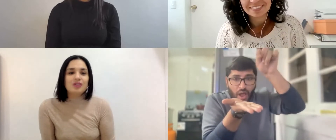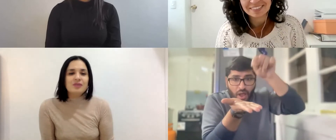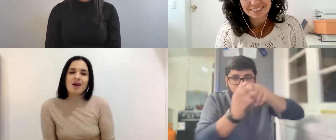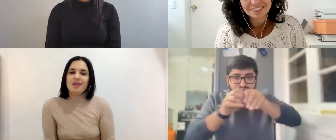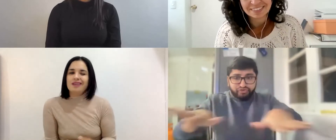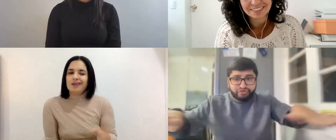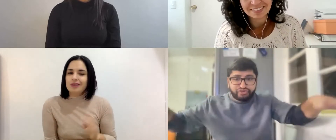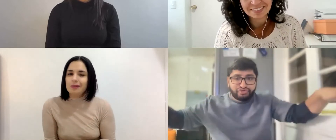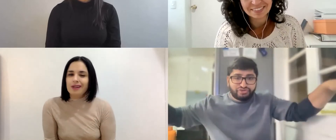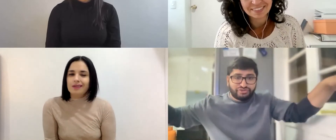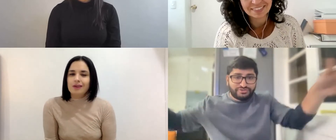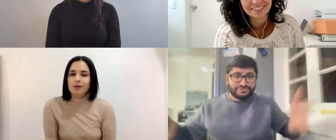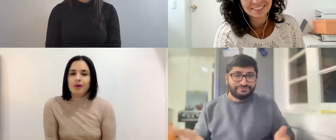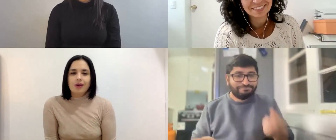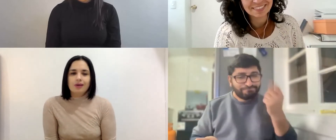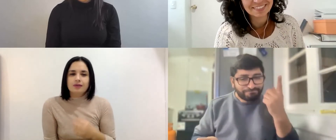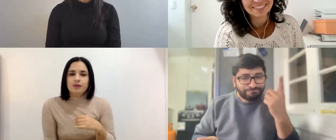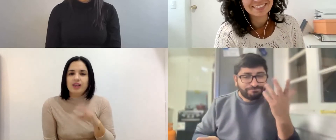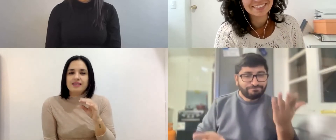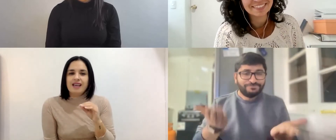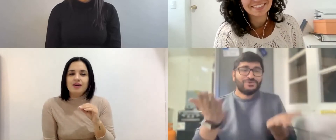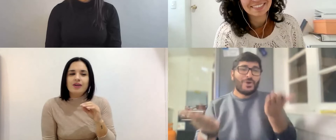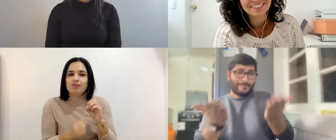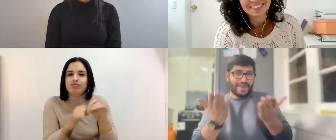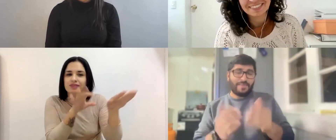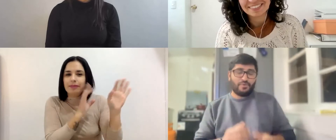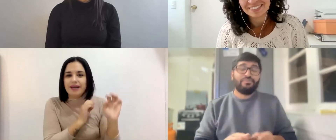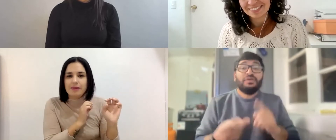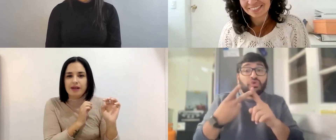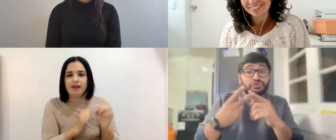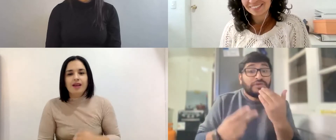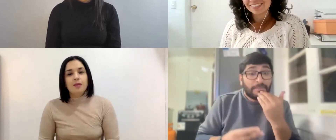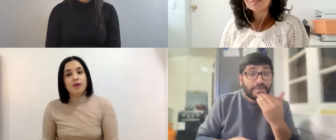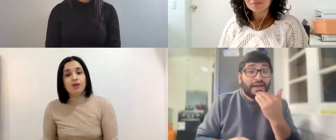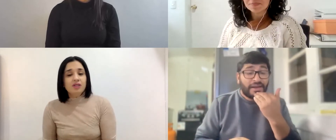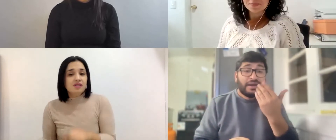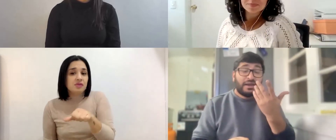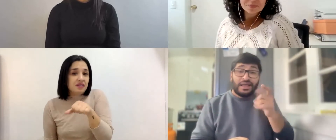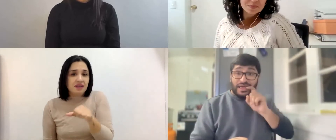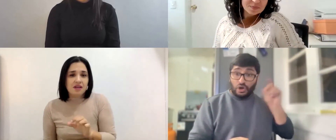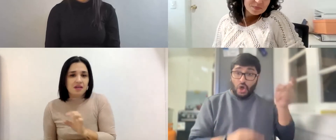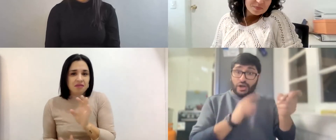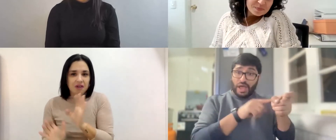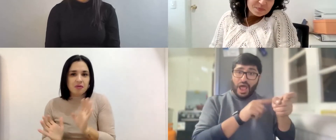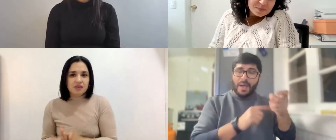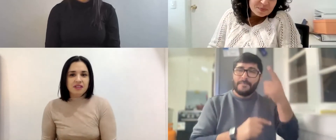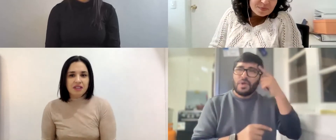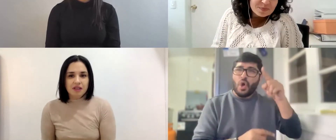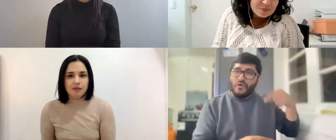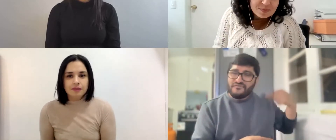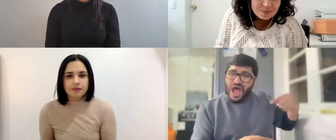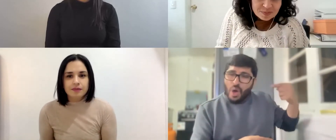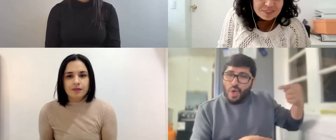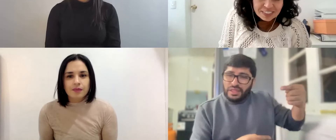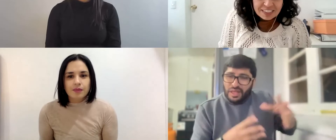como nosotros decimos, mira este sanguchito de palta, así como uno le dice algo y desparrama. Pero no, ahí se usa esa señal y es como se